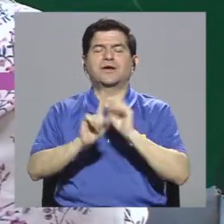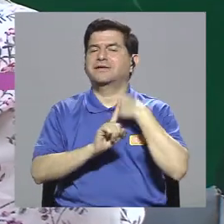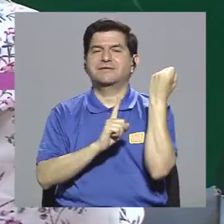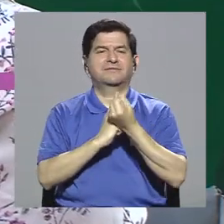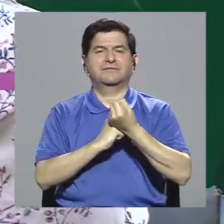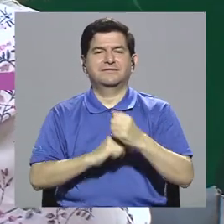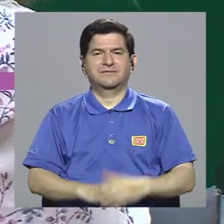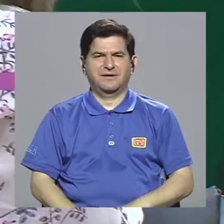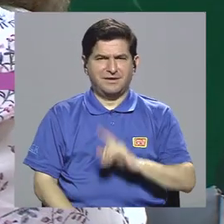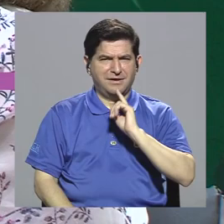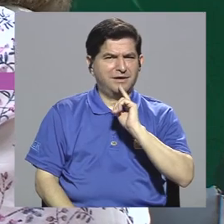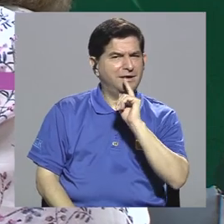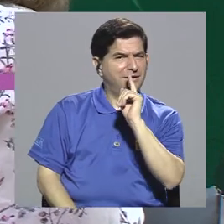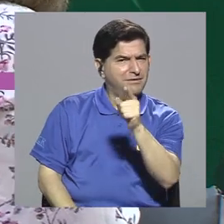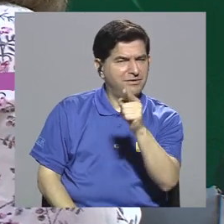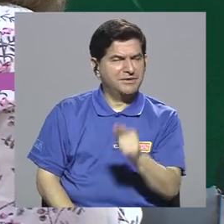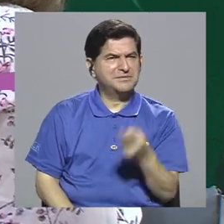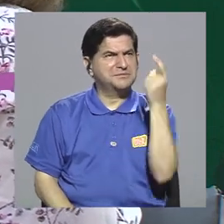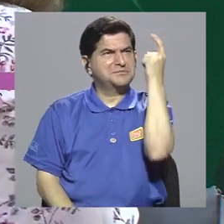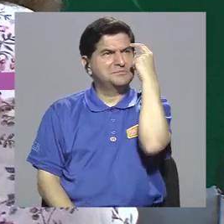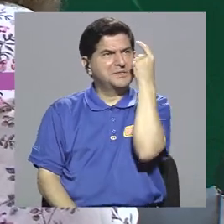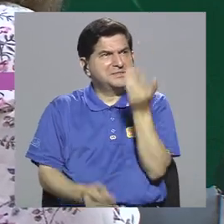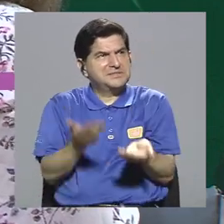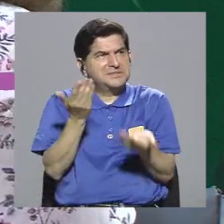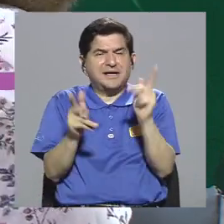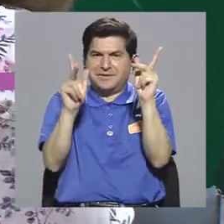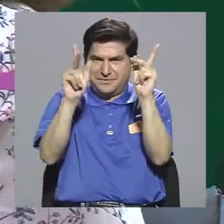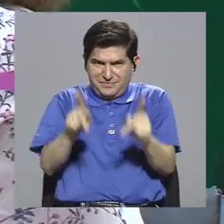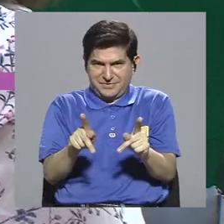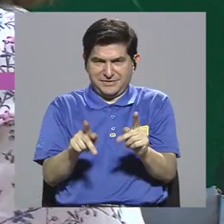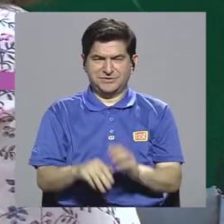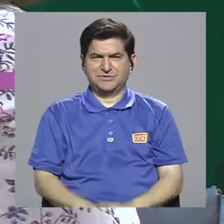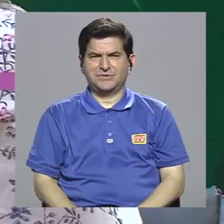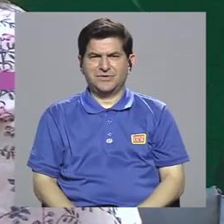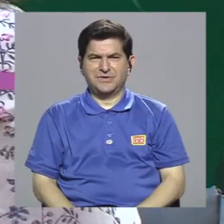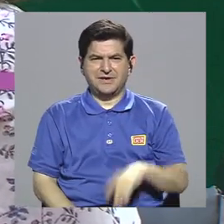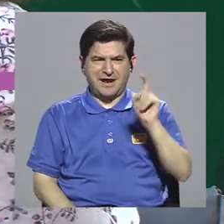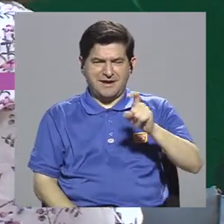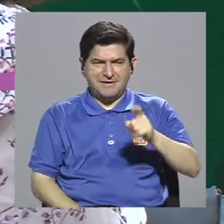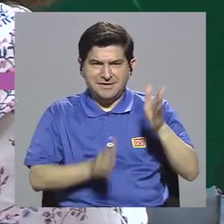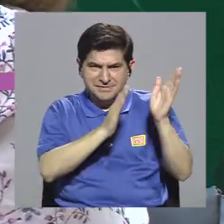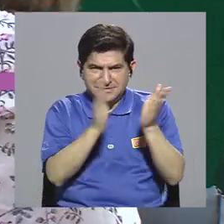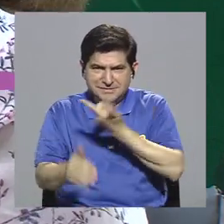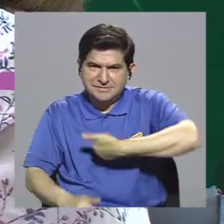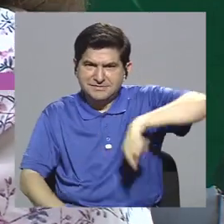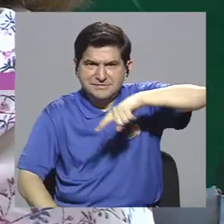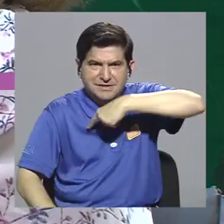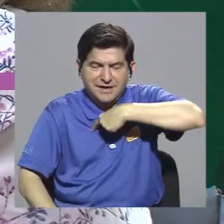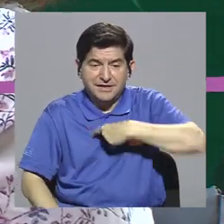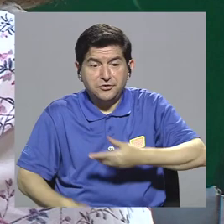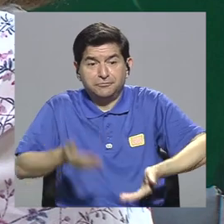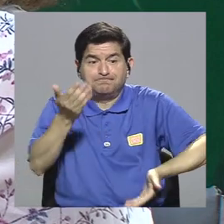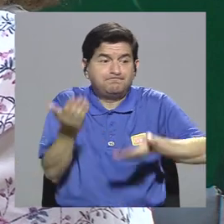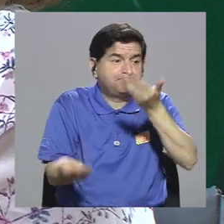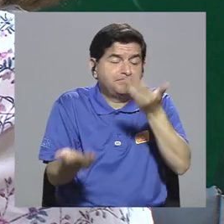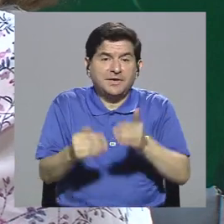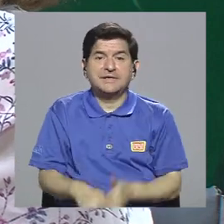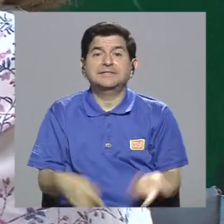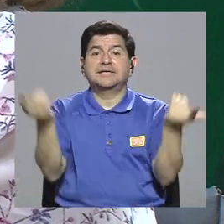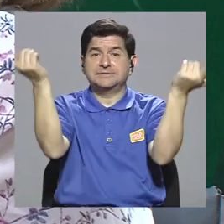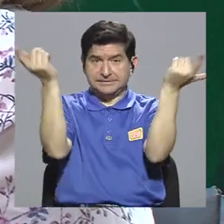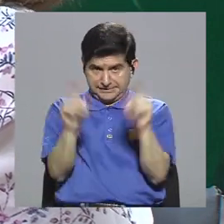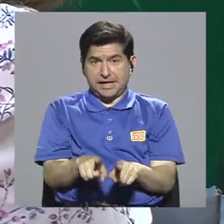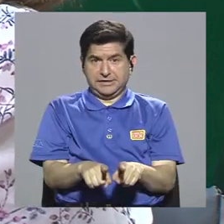está diciendo, podríamos pensar, a ver, que la persona, no tendríamos que prepararnos, por ejemplo, si nos tocara ese caso,